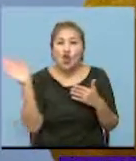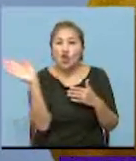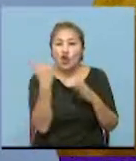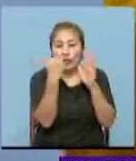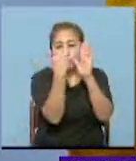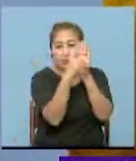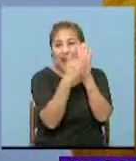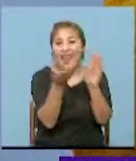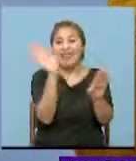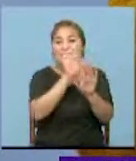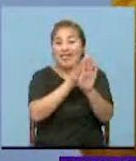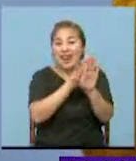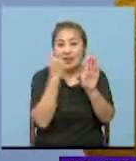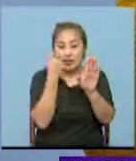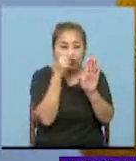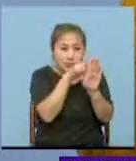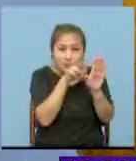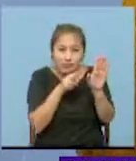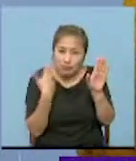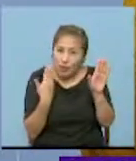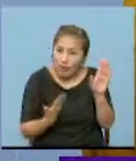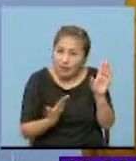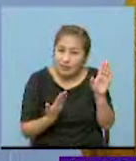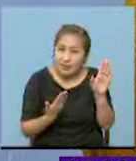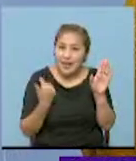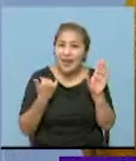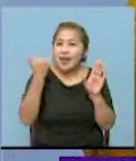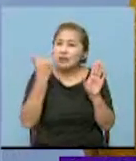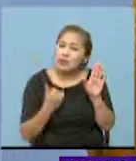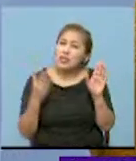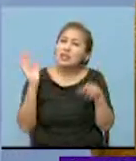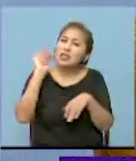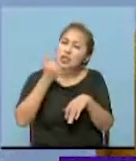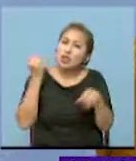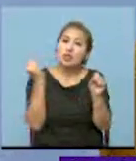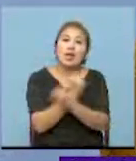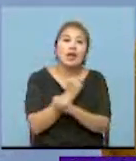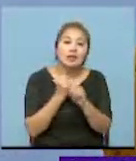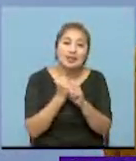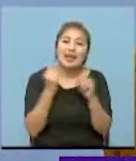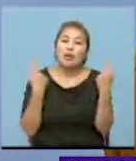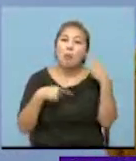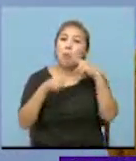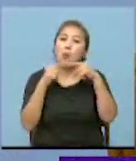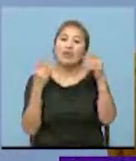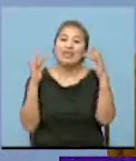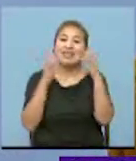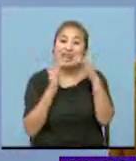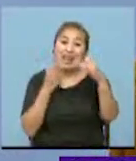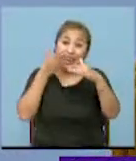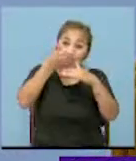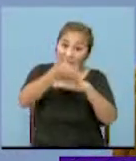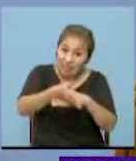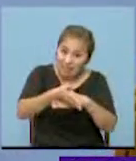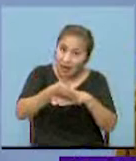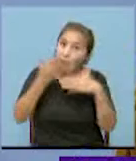datos aquí detrás. ¿Cómo se usa la nueva credencial? ¿Tengo que activarla? Sí, hay que activar la